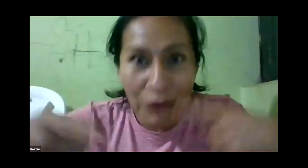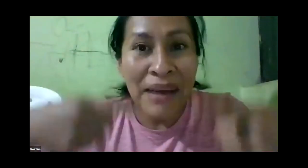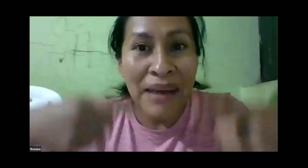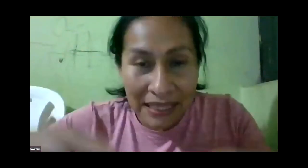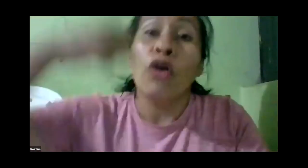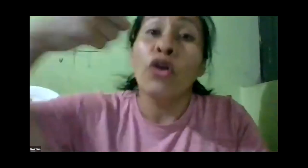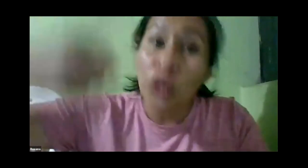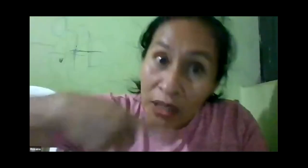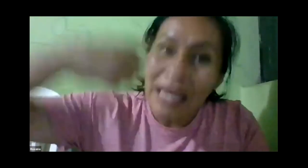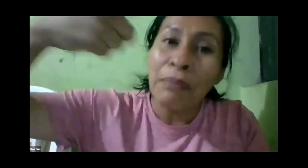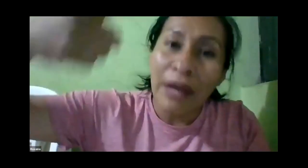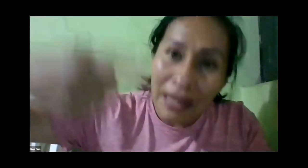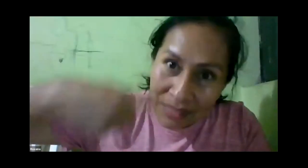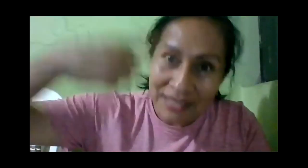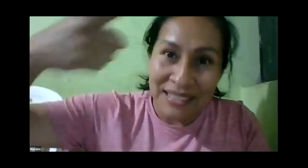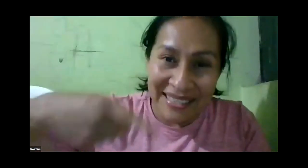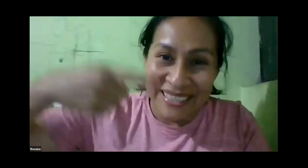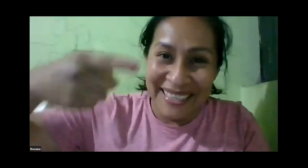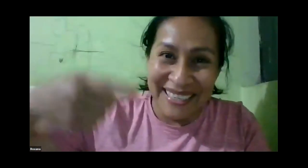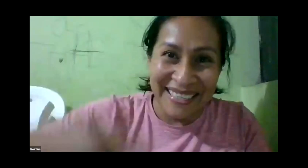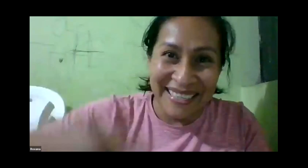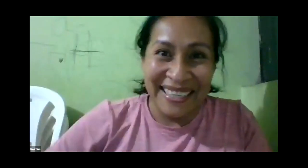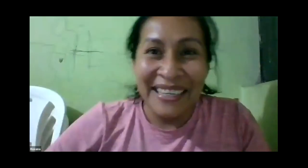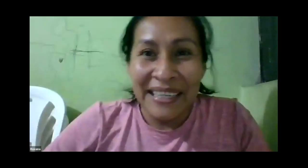para informarte otro día vuelves